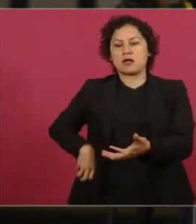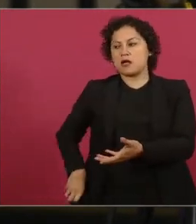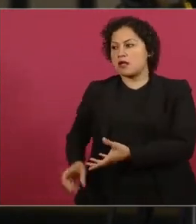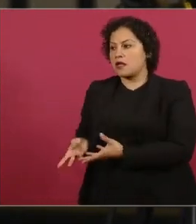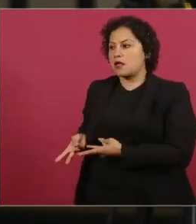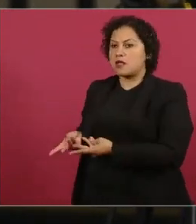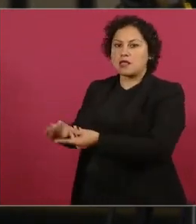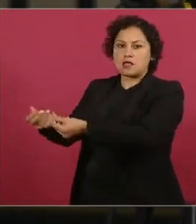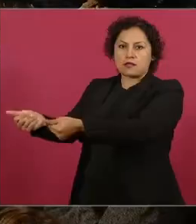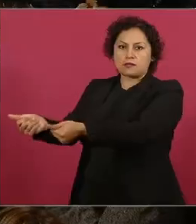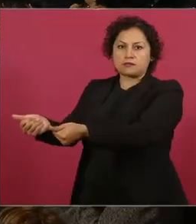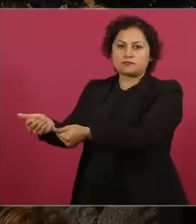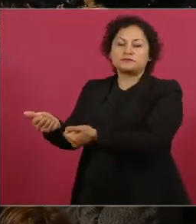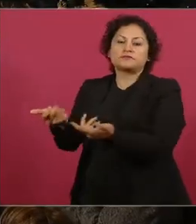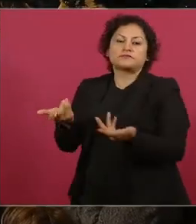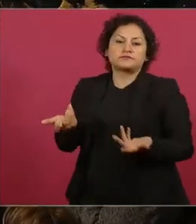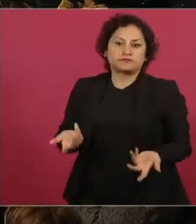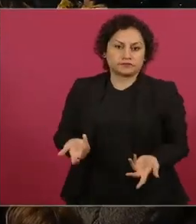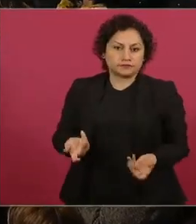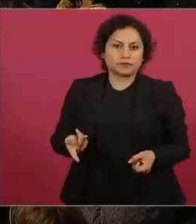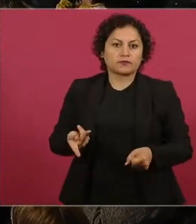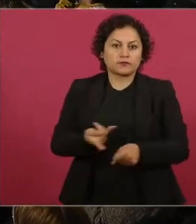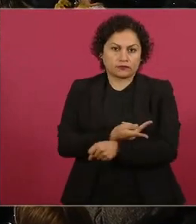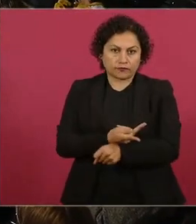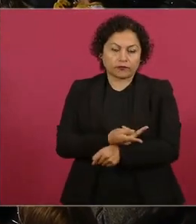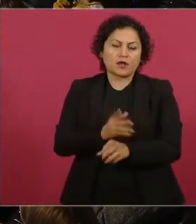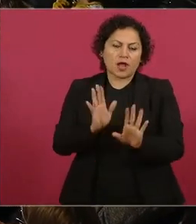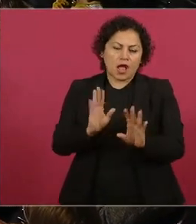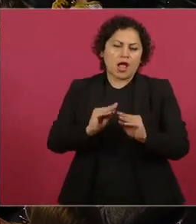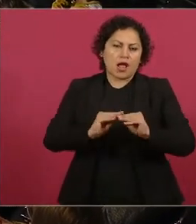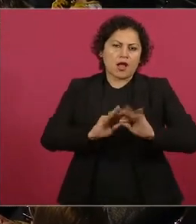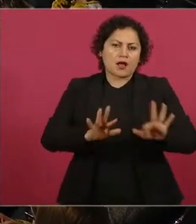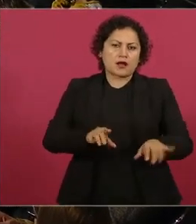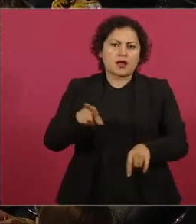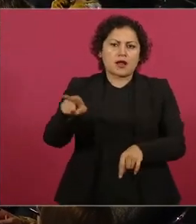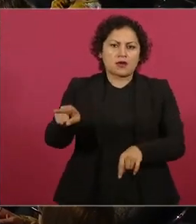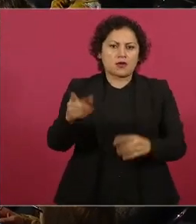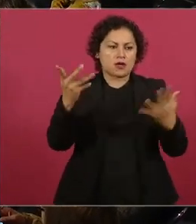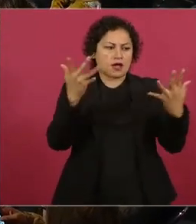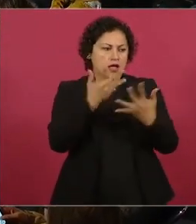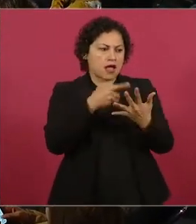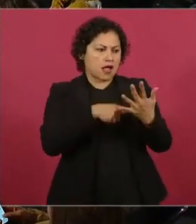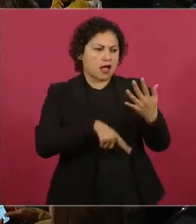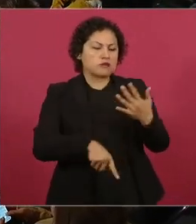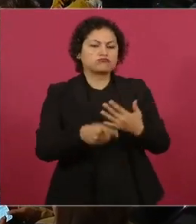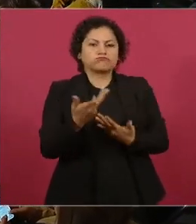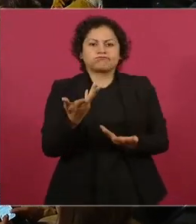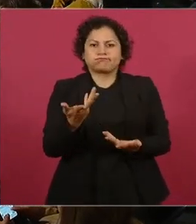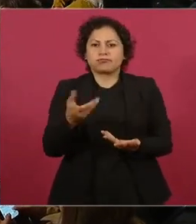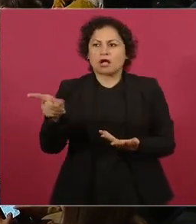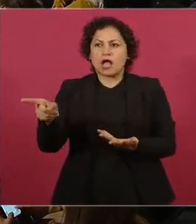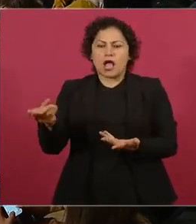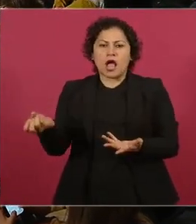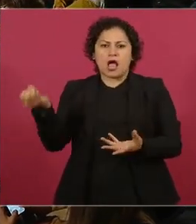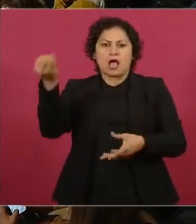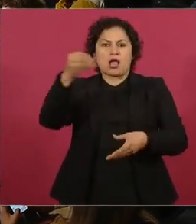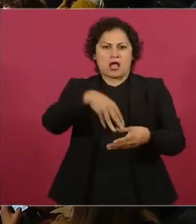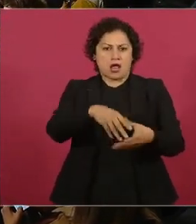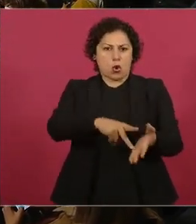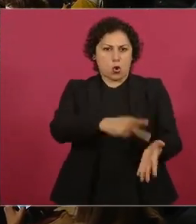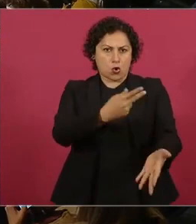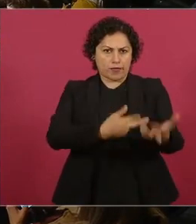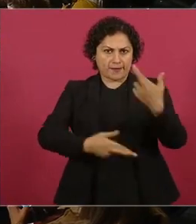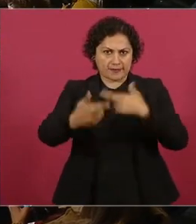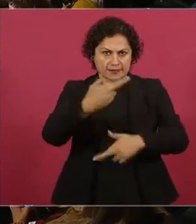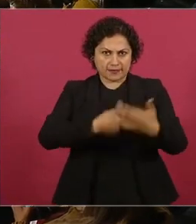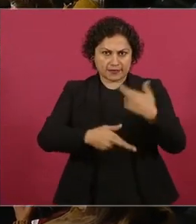a los 10 días de que se identifica que han sido utilizados o malversados estos fondos, pues el ilícito